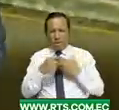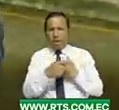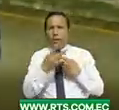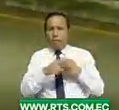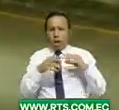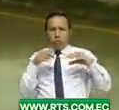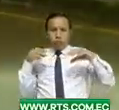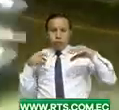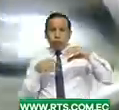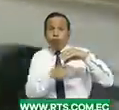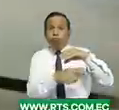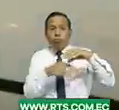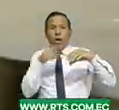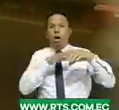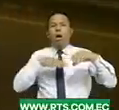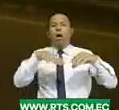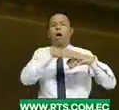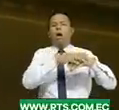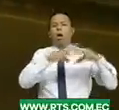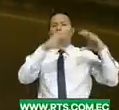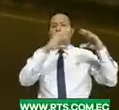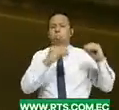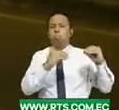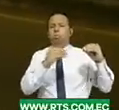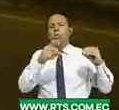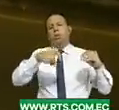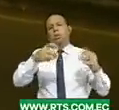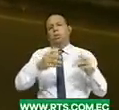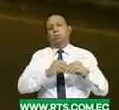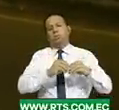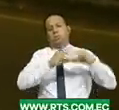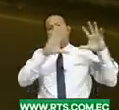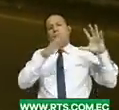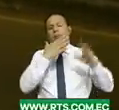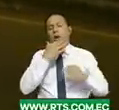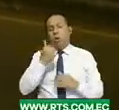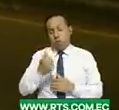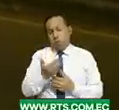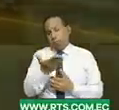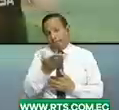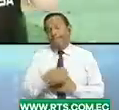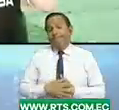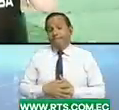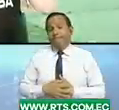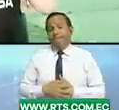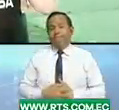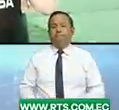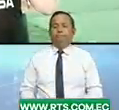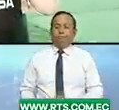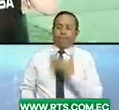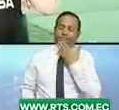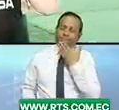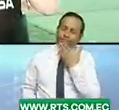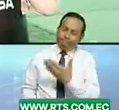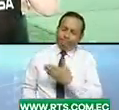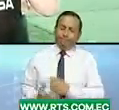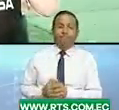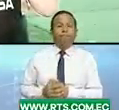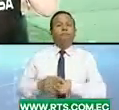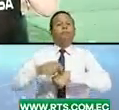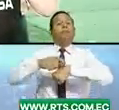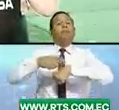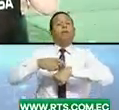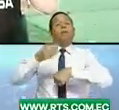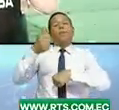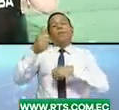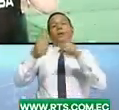o restos humanos en este lugar. Adelante, buenas noches. Gracias, Charlie. Y bien, cuando son las 22 horas con 6 minutos, nos